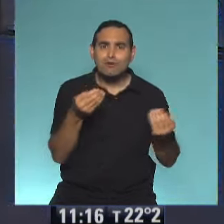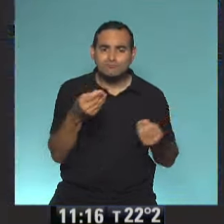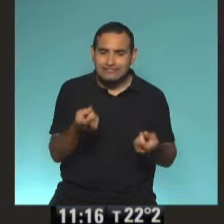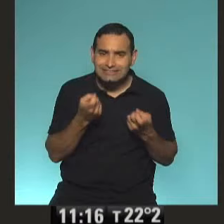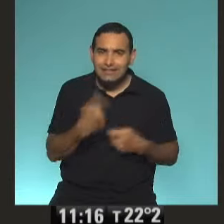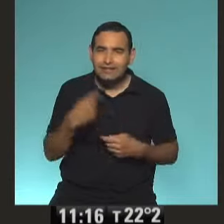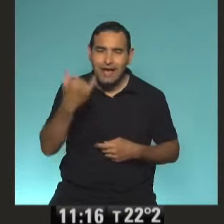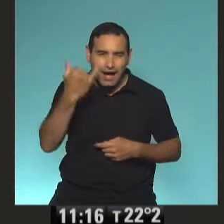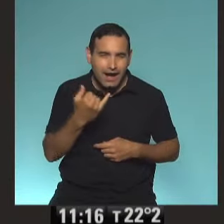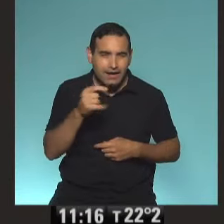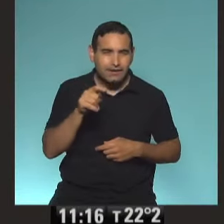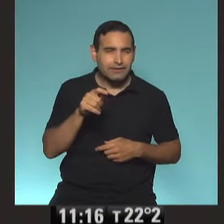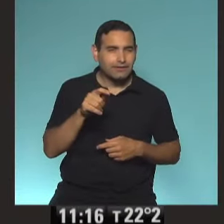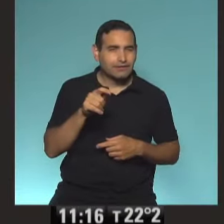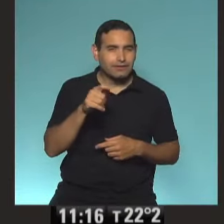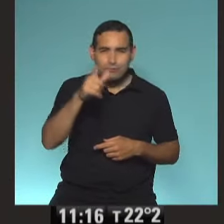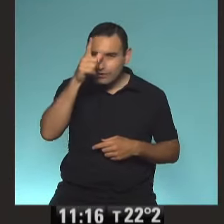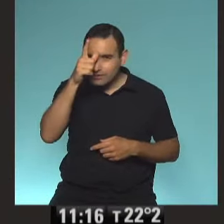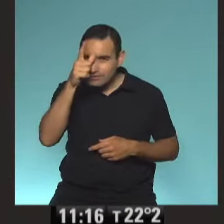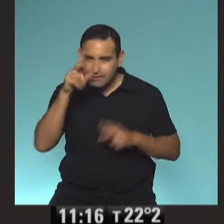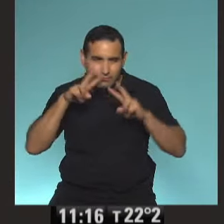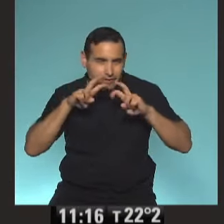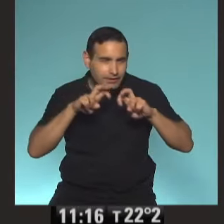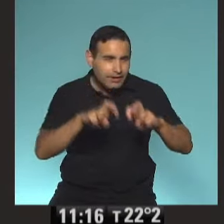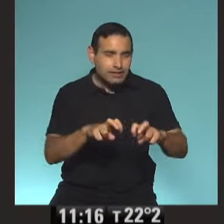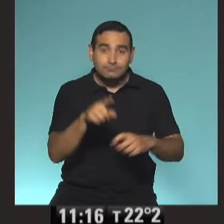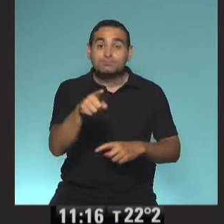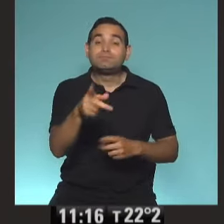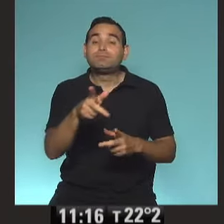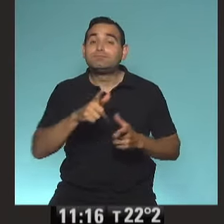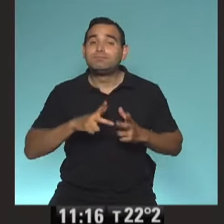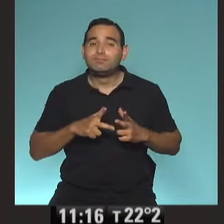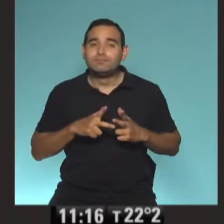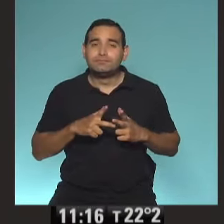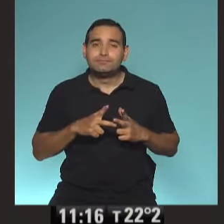los detectives? ¿Qué? Ahí está contestando un amigo. ¿Qué dice?